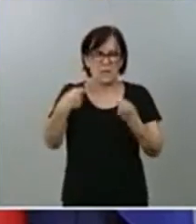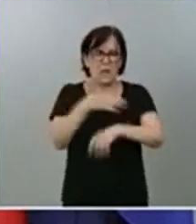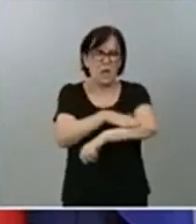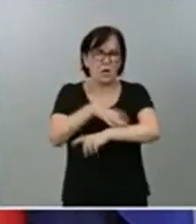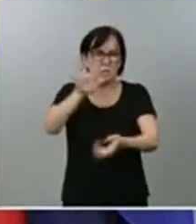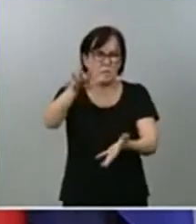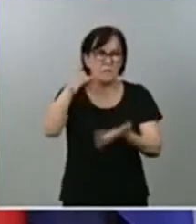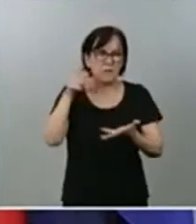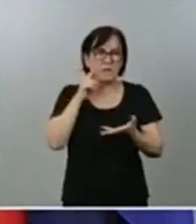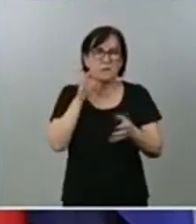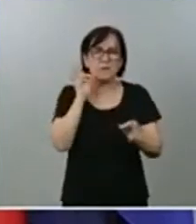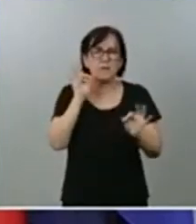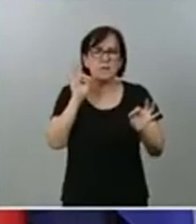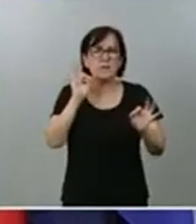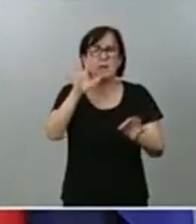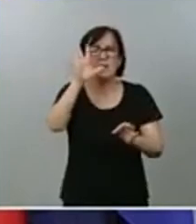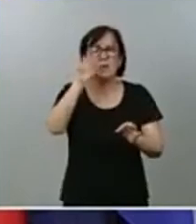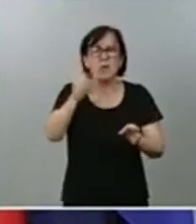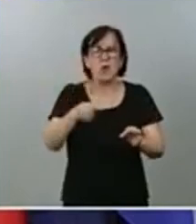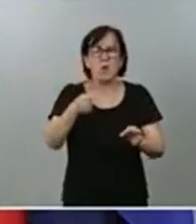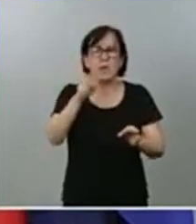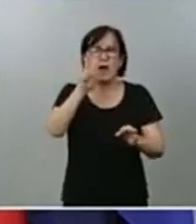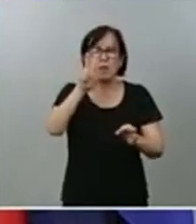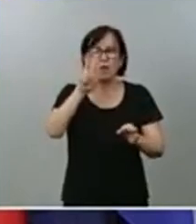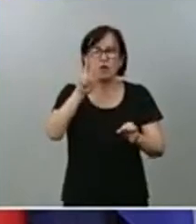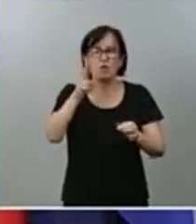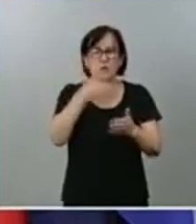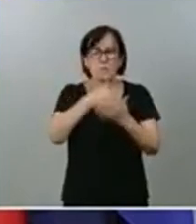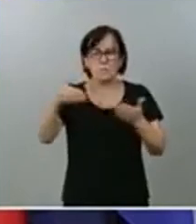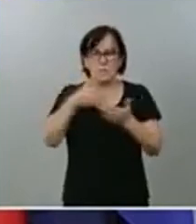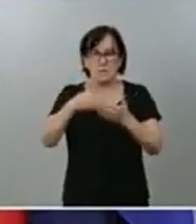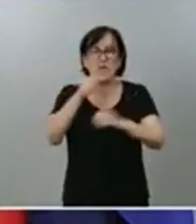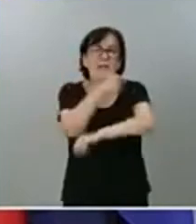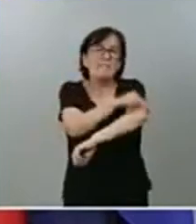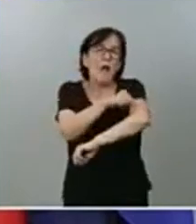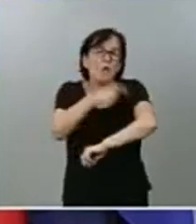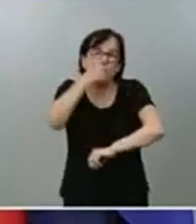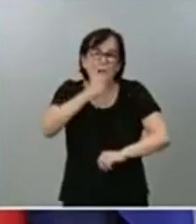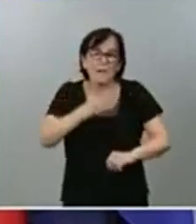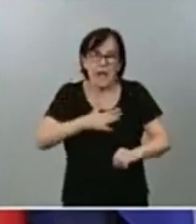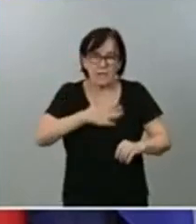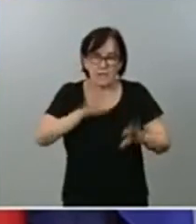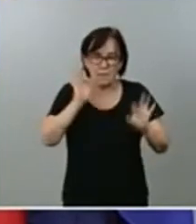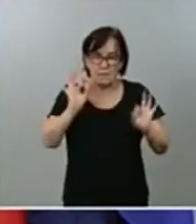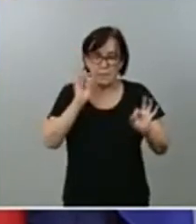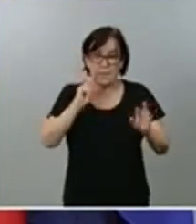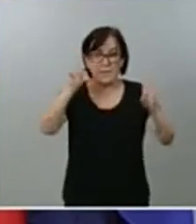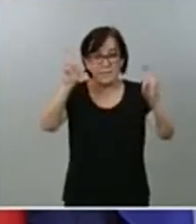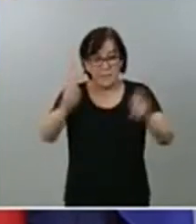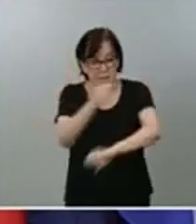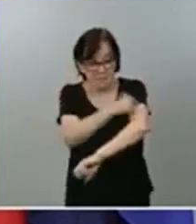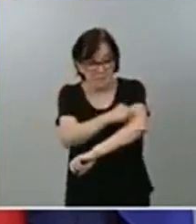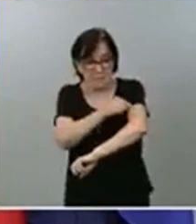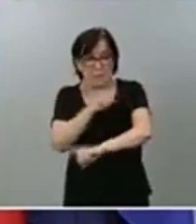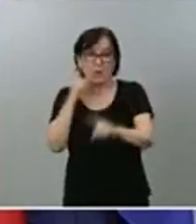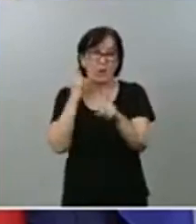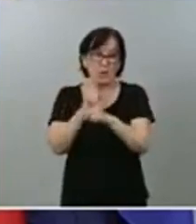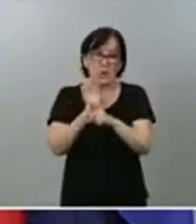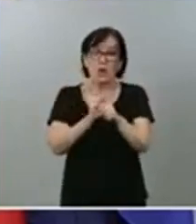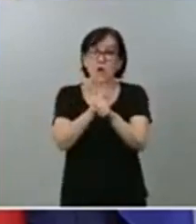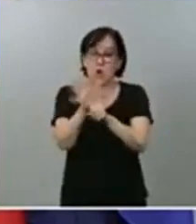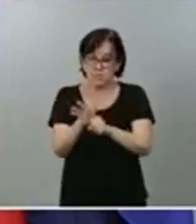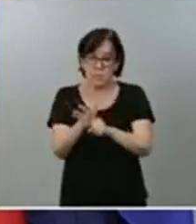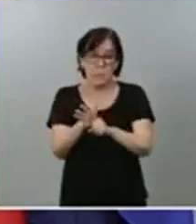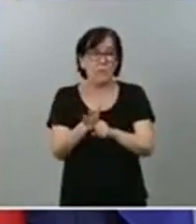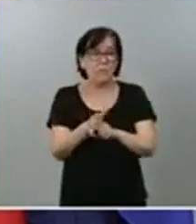excepcional este año 5,2 millones de dosis de vacuna de la gripe y también en materia de la vacuna contra el COVID-19, que, como decía